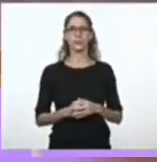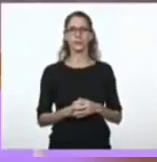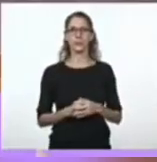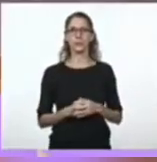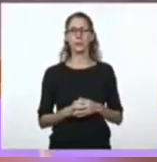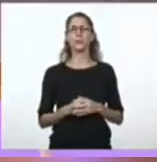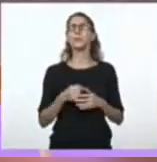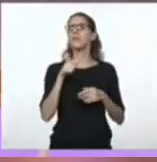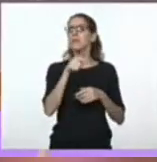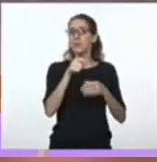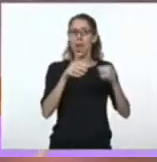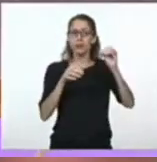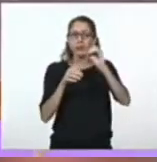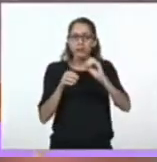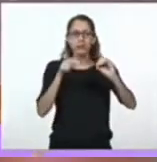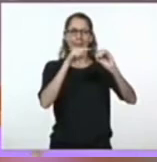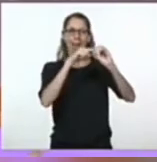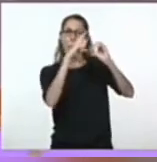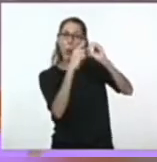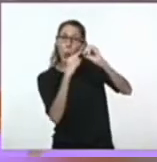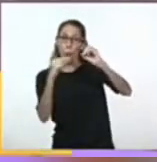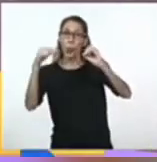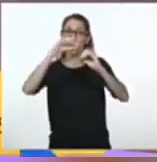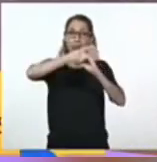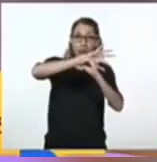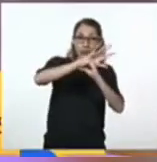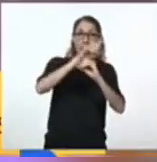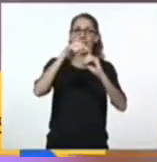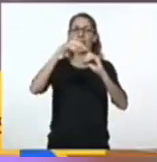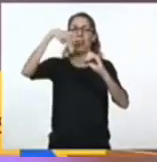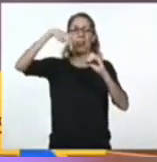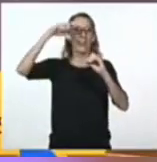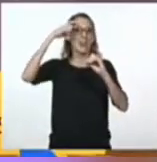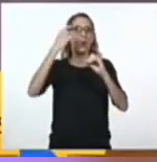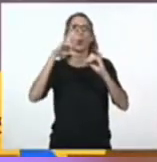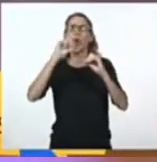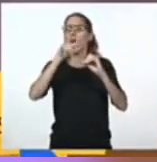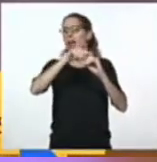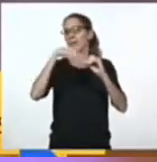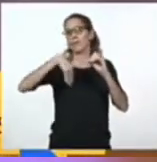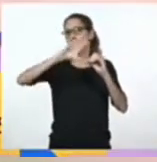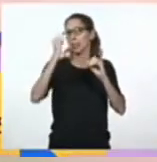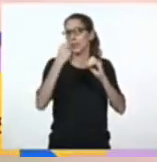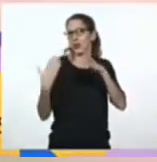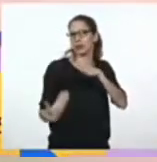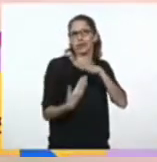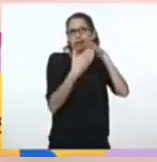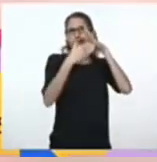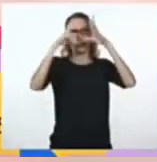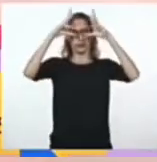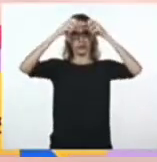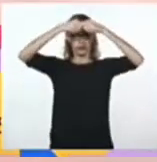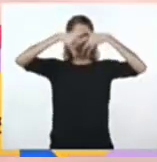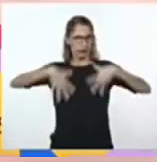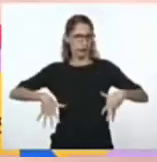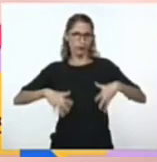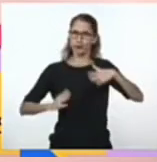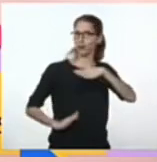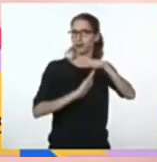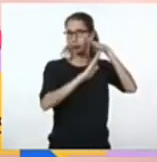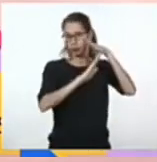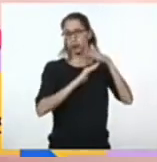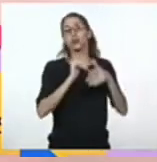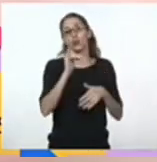Las neuronas son entonces la unidad estructural del sistema nervioso. Sí, lo son, digamos, sí. Hay